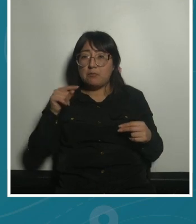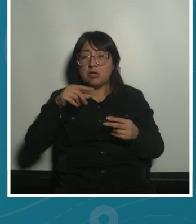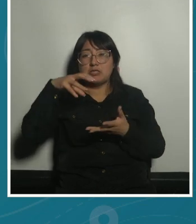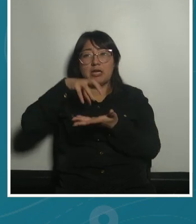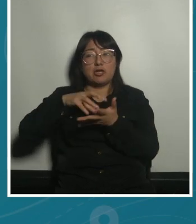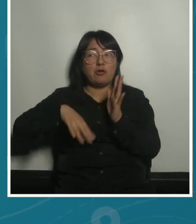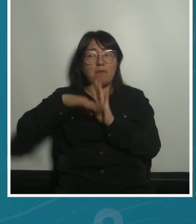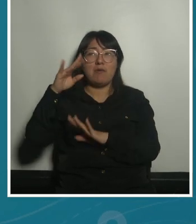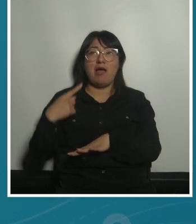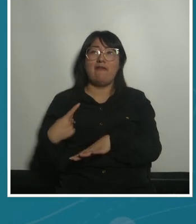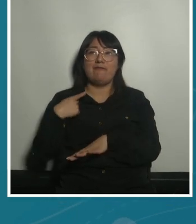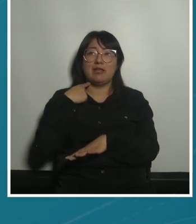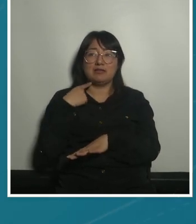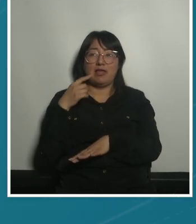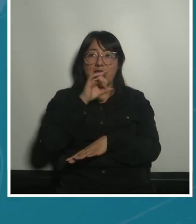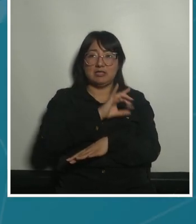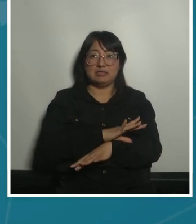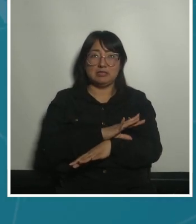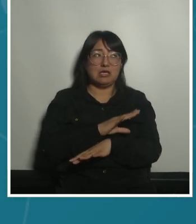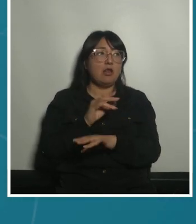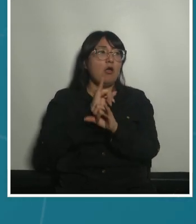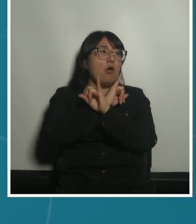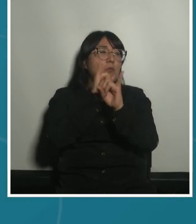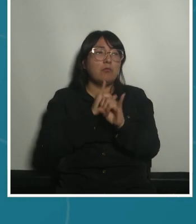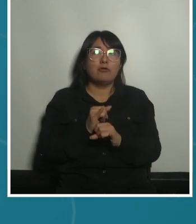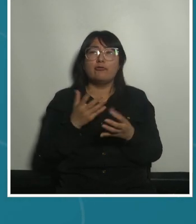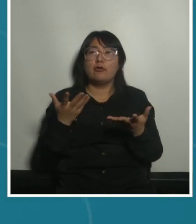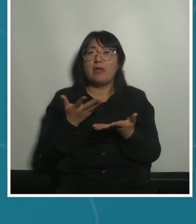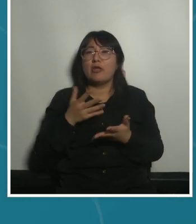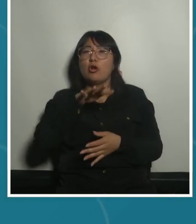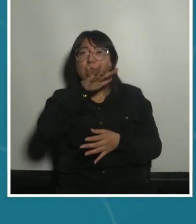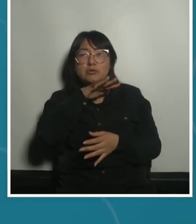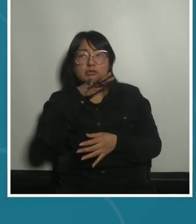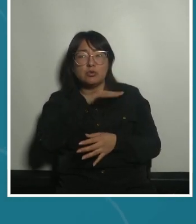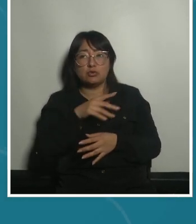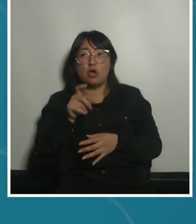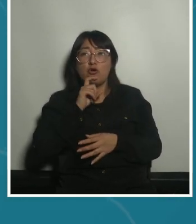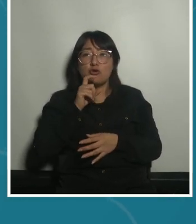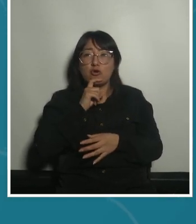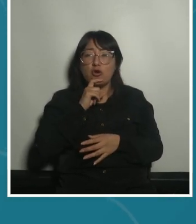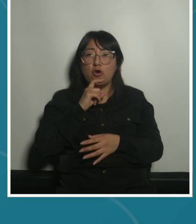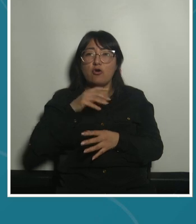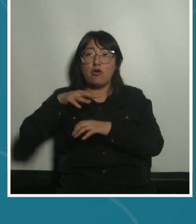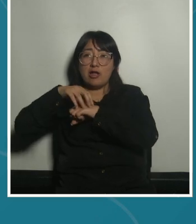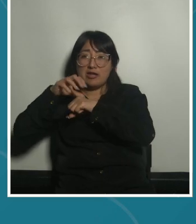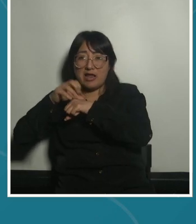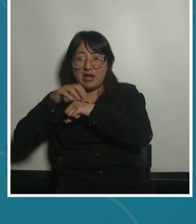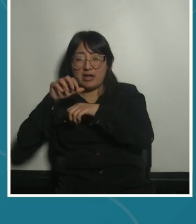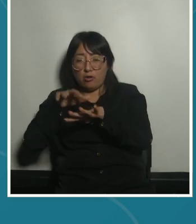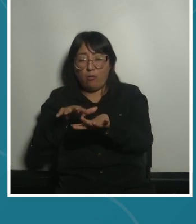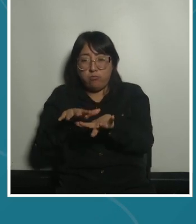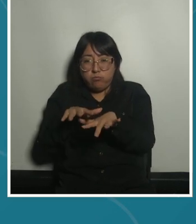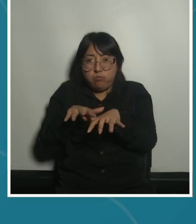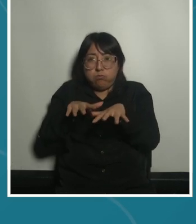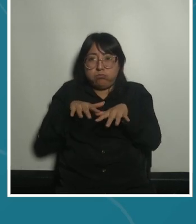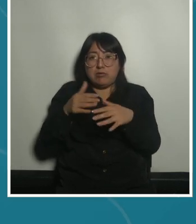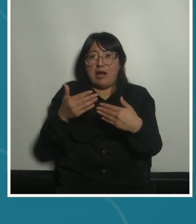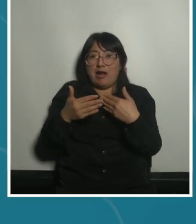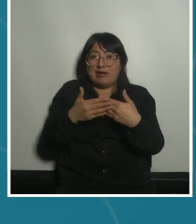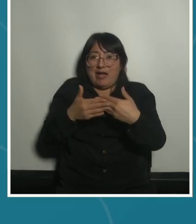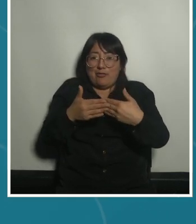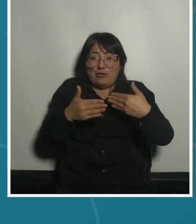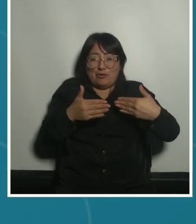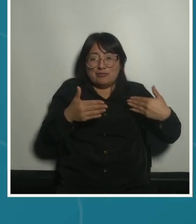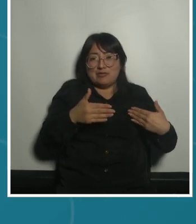afecta. Por formas también de ocupación, lo que está en rojo y naranjo es lo que más retrocede en el país. Estos